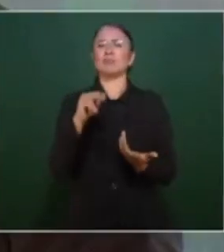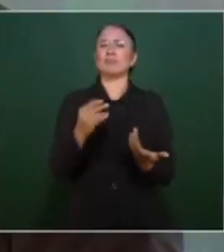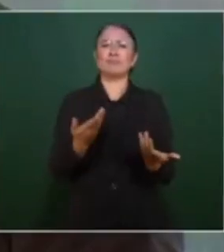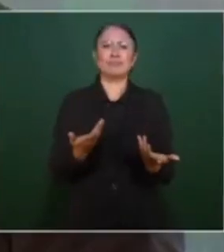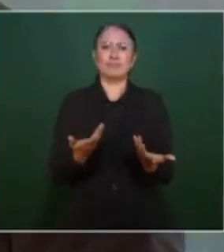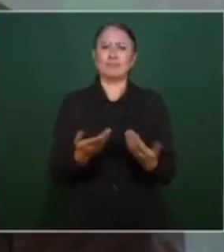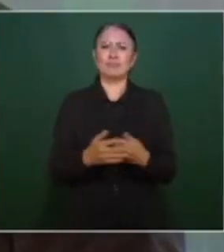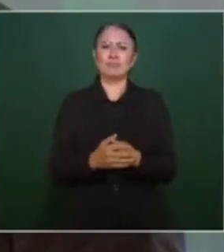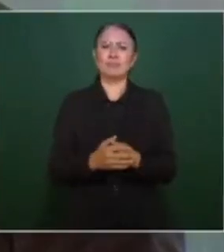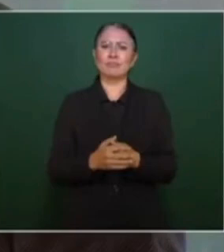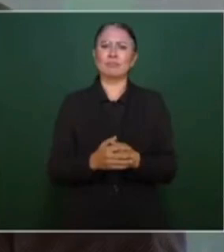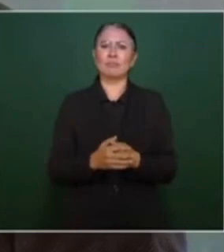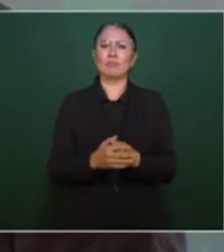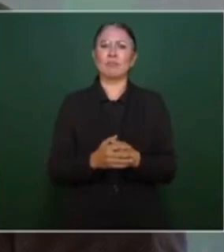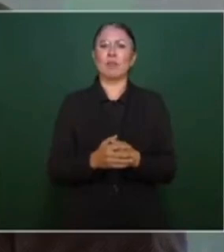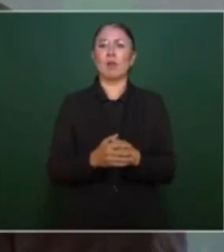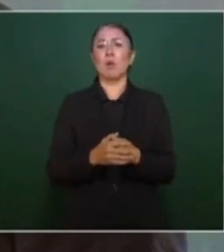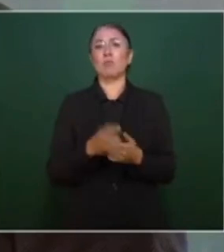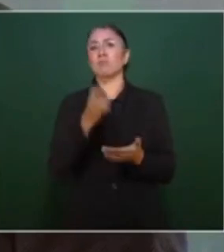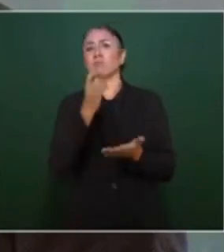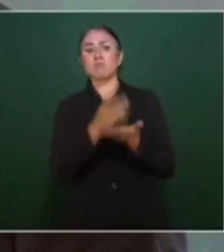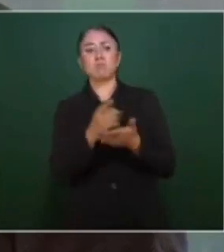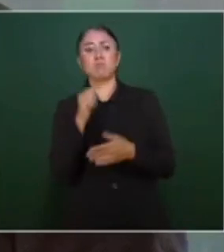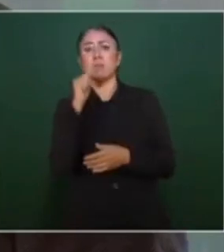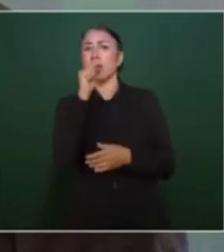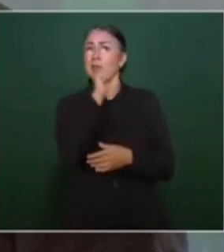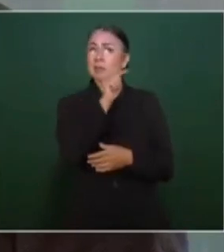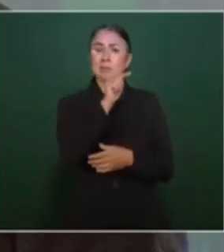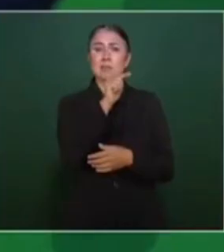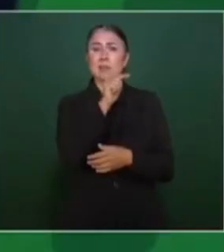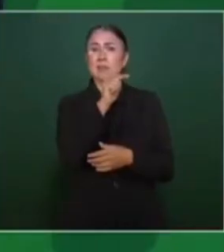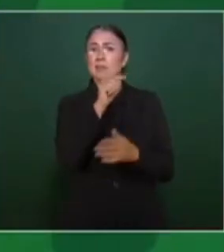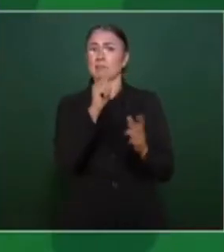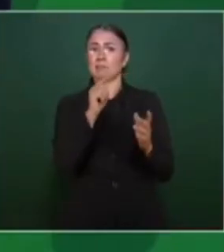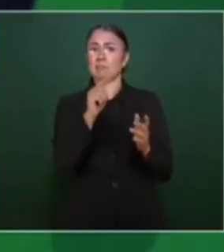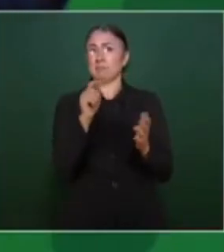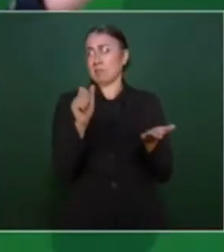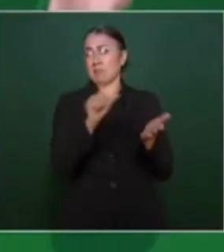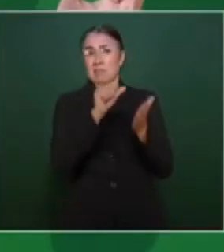se sectarice, sino que